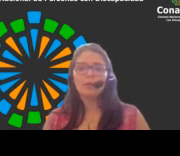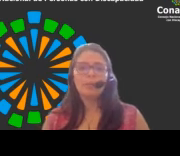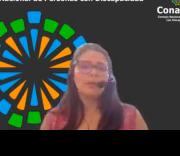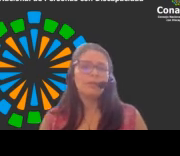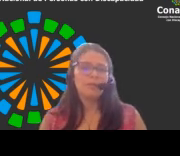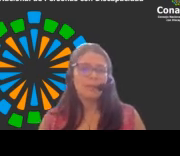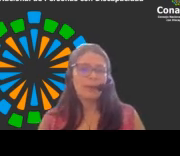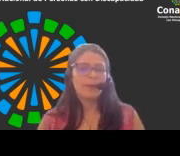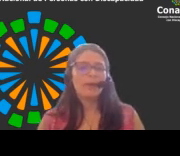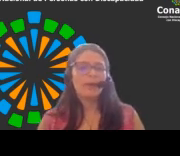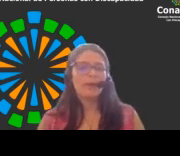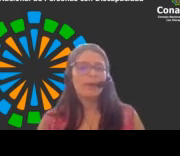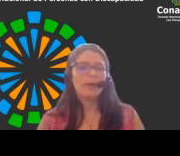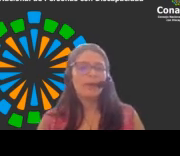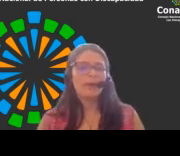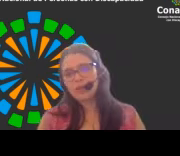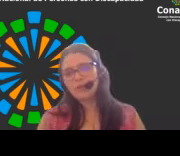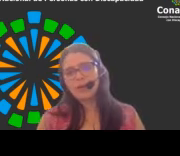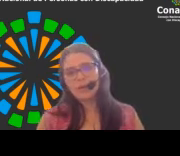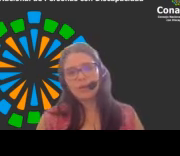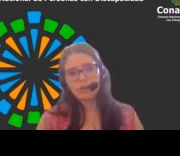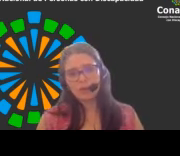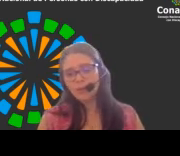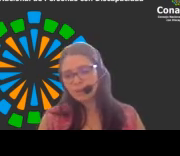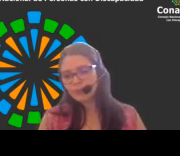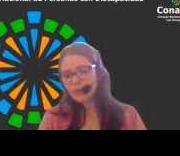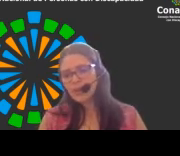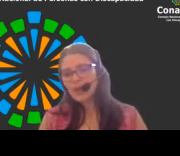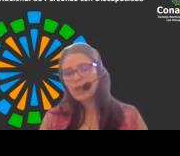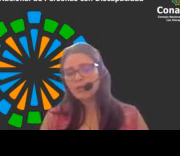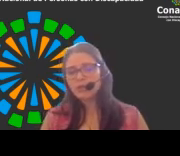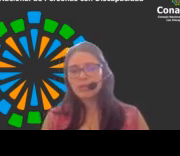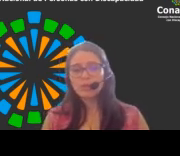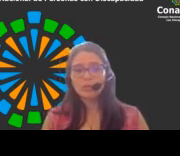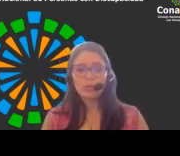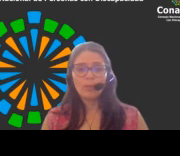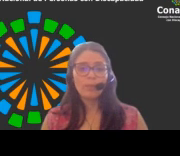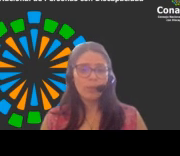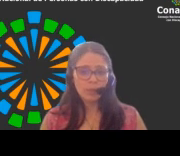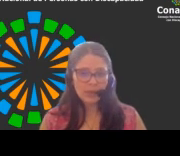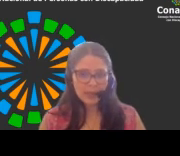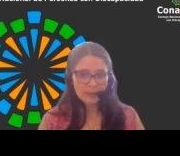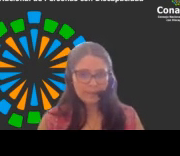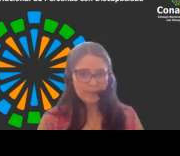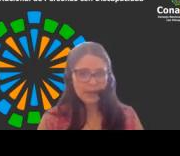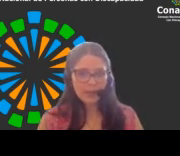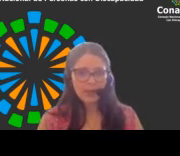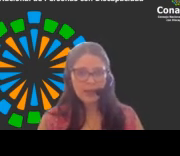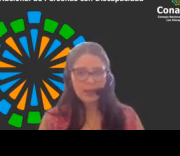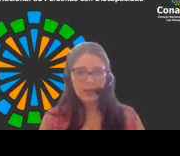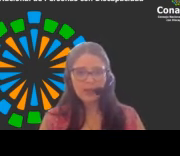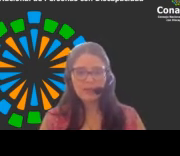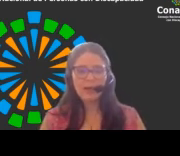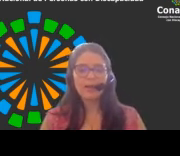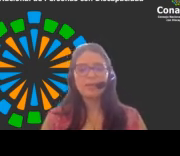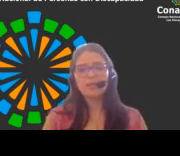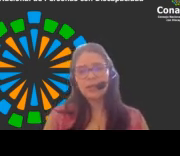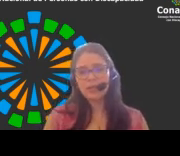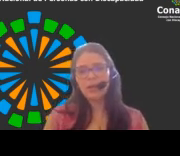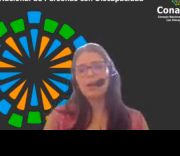anteriormente se llamaba consejo nacional de rehabilitación es una institución pública que